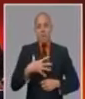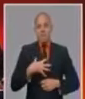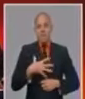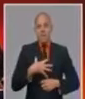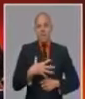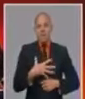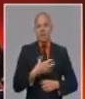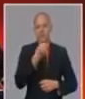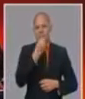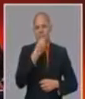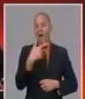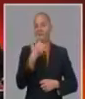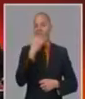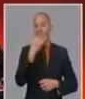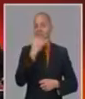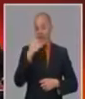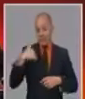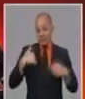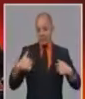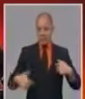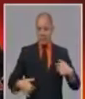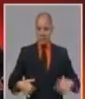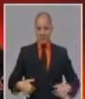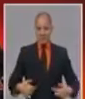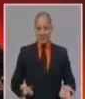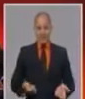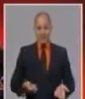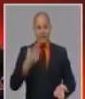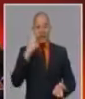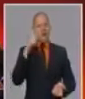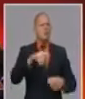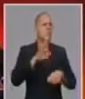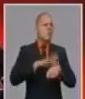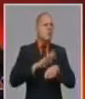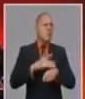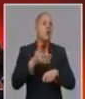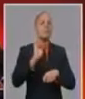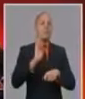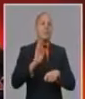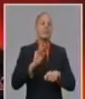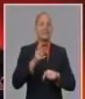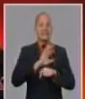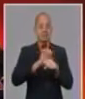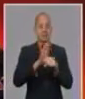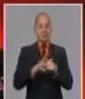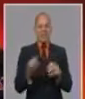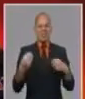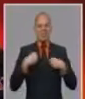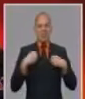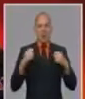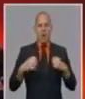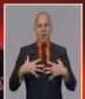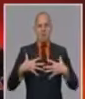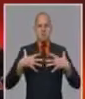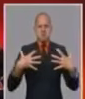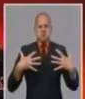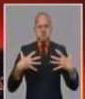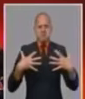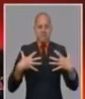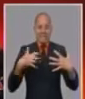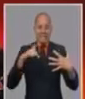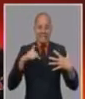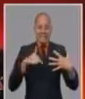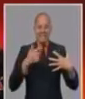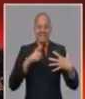órgano. No solo es el proceso inflamatorio, es que el proceso inflamatorio provoca una activación de la coagulación y lleva a